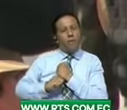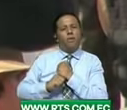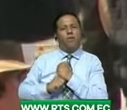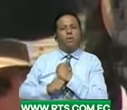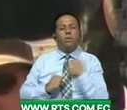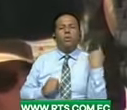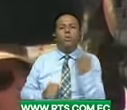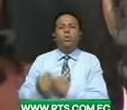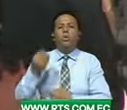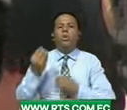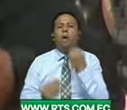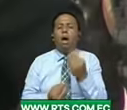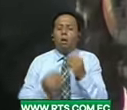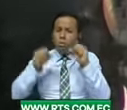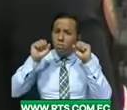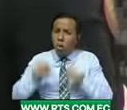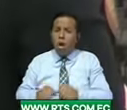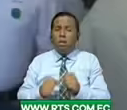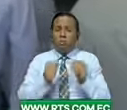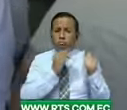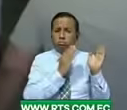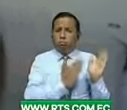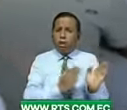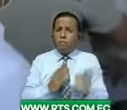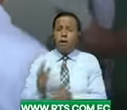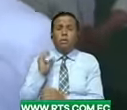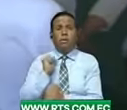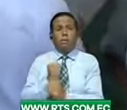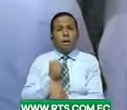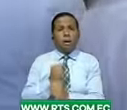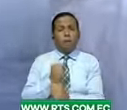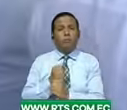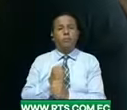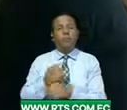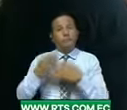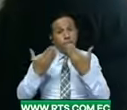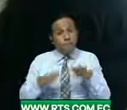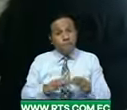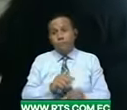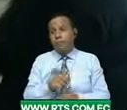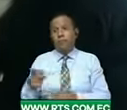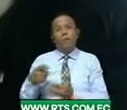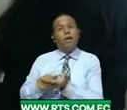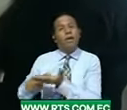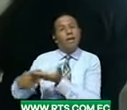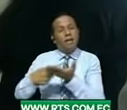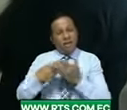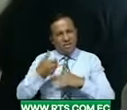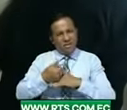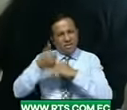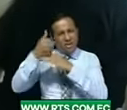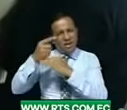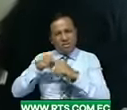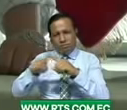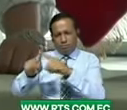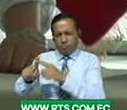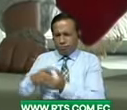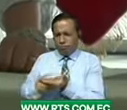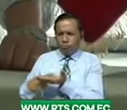nosotros poder hacer una buena planificación. Después se reunió con el gabinete de ministros para tratar asuntos concernientes a